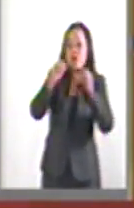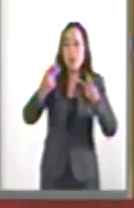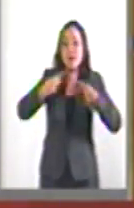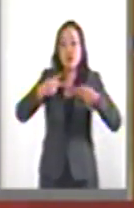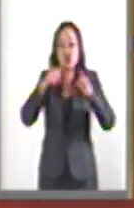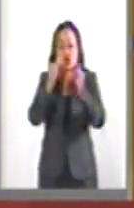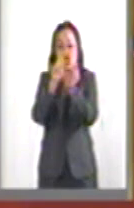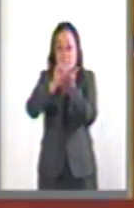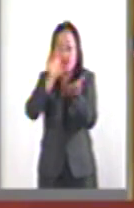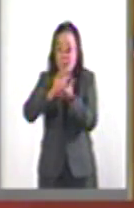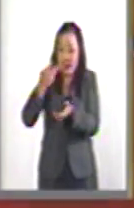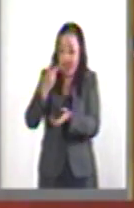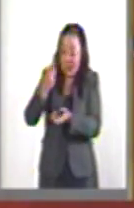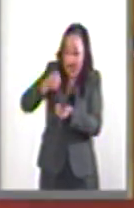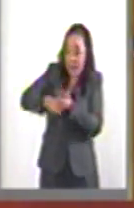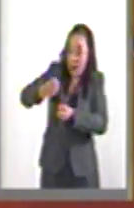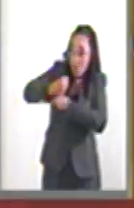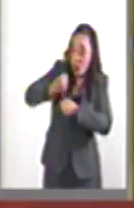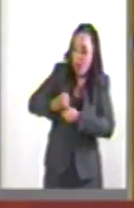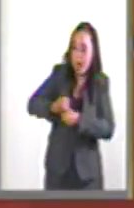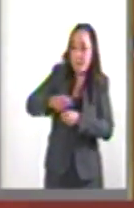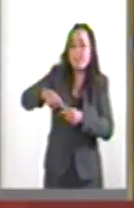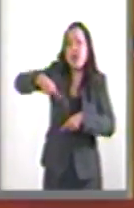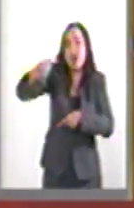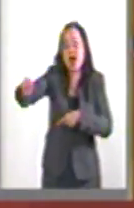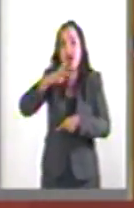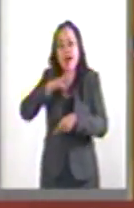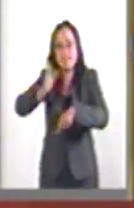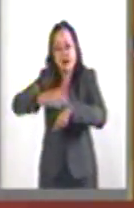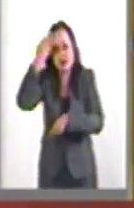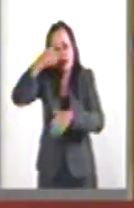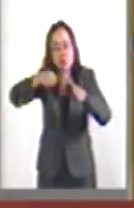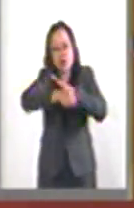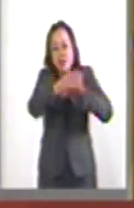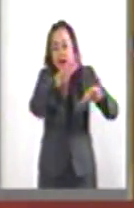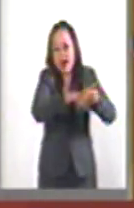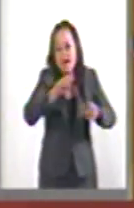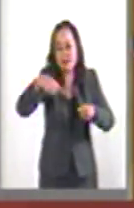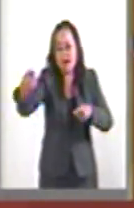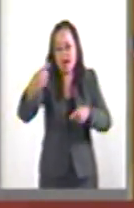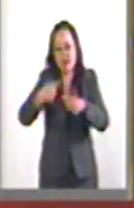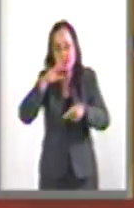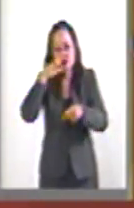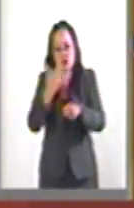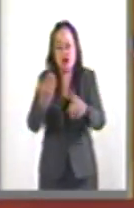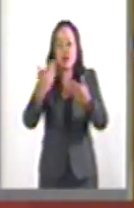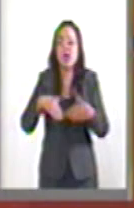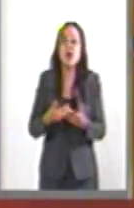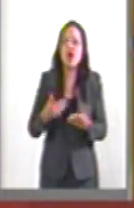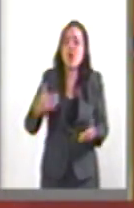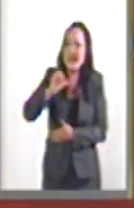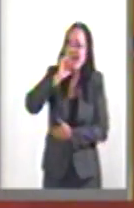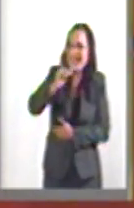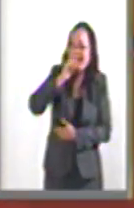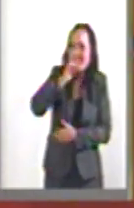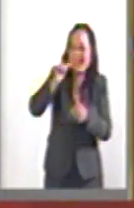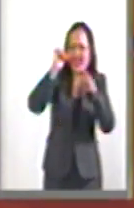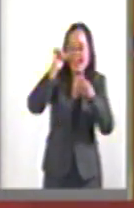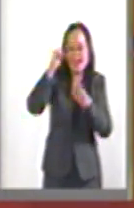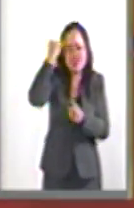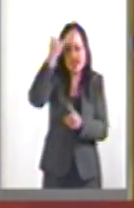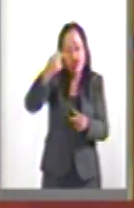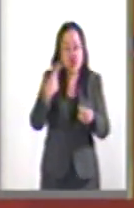con discapacidad. Y ahora no se tomará en cuenta bajo ningún concepto las